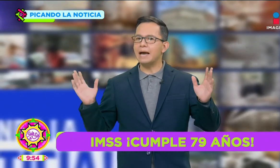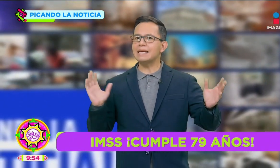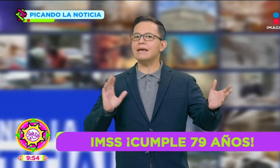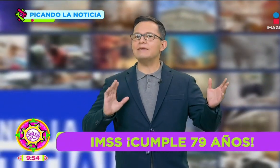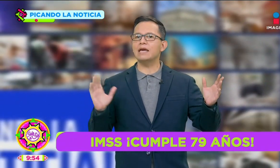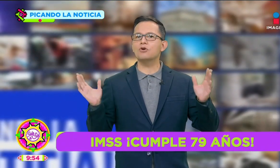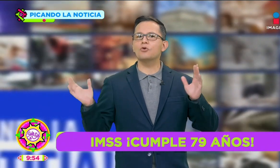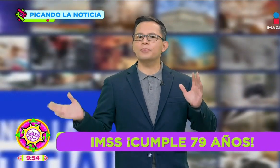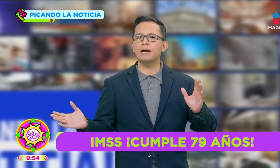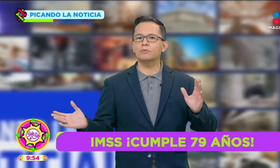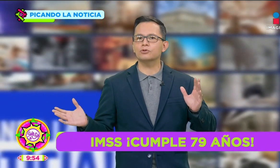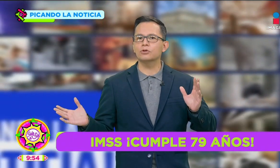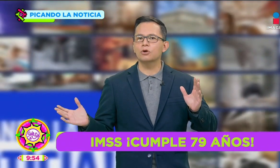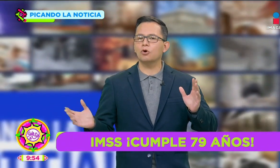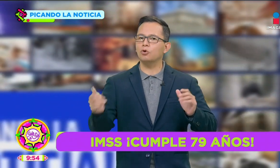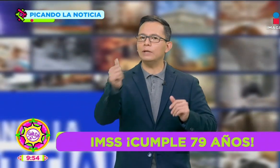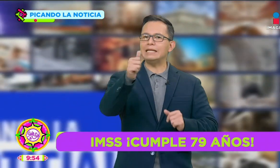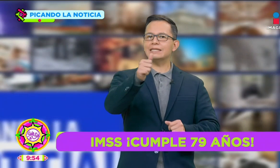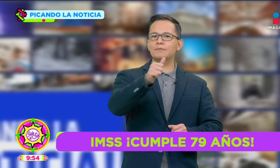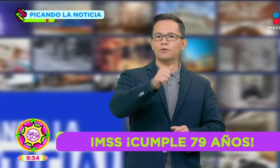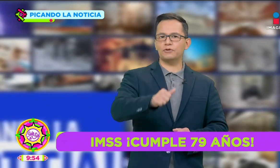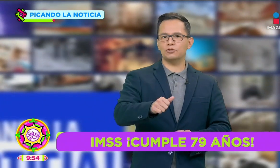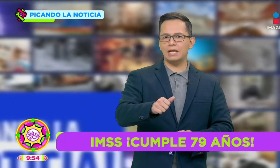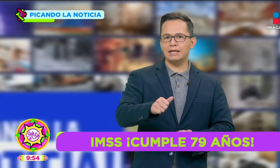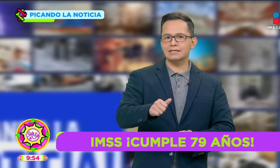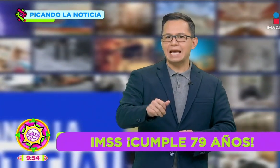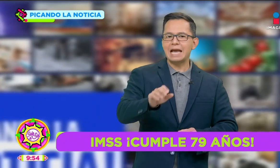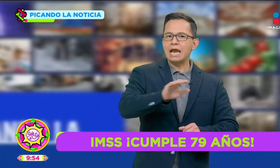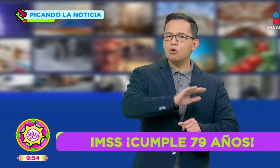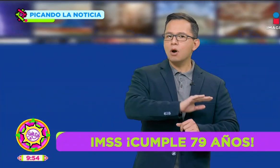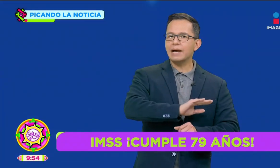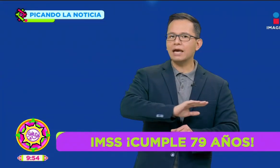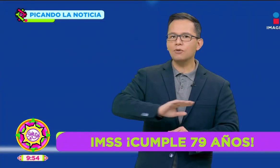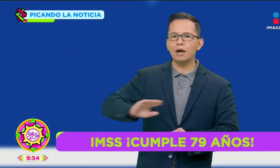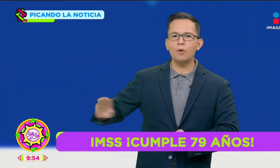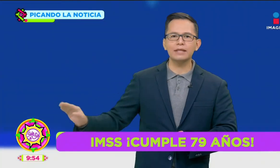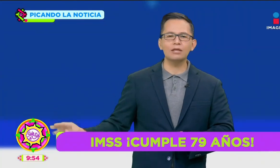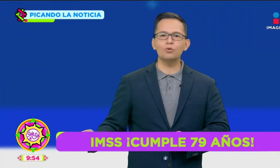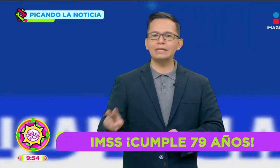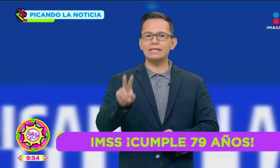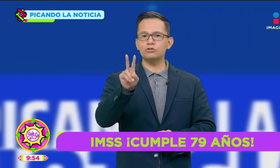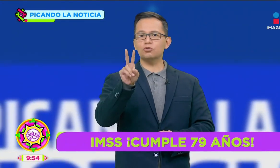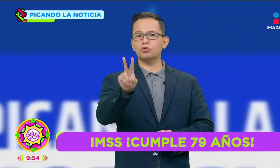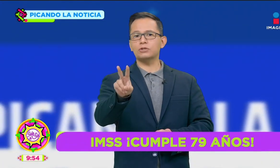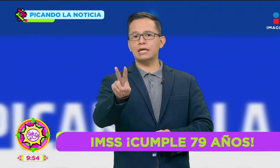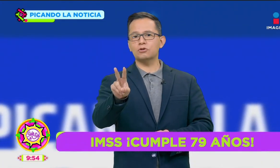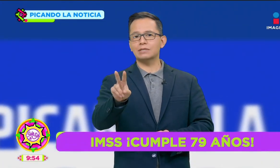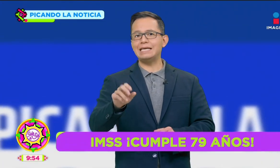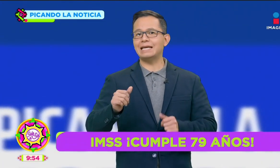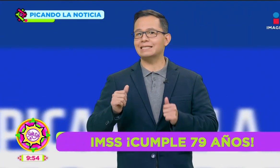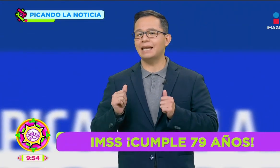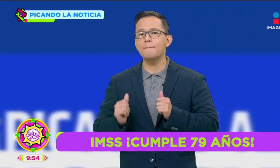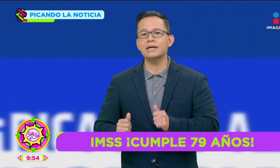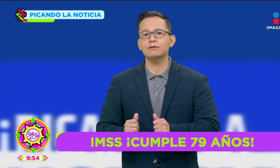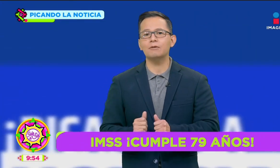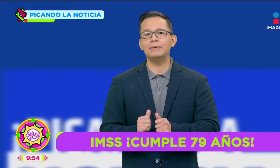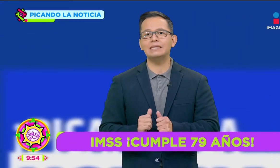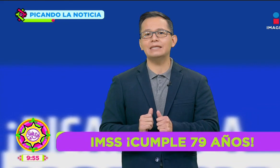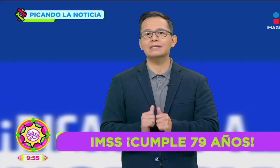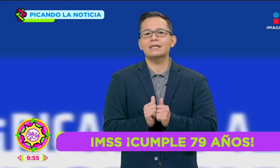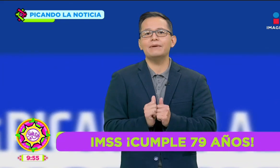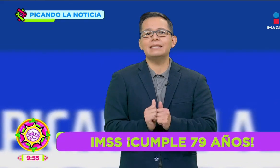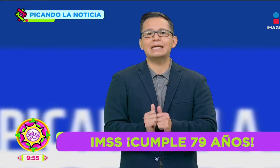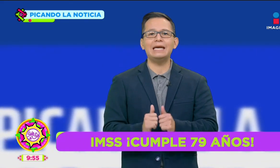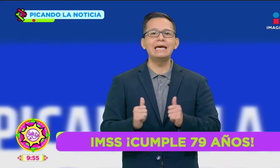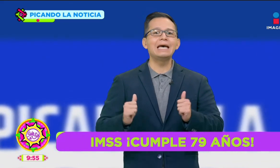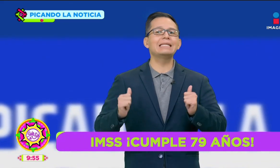Porque mal que bien contamos con una élite de profesionales que no ha bajado la guardia durante estos 2 años y que se la han pasado al